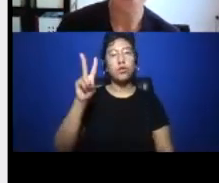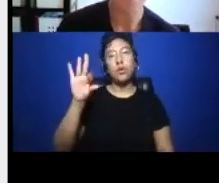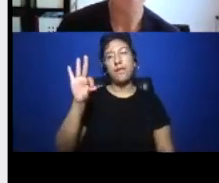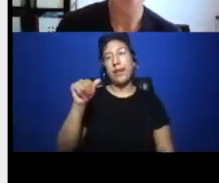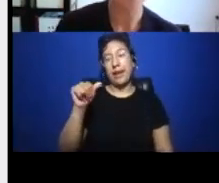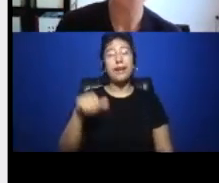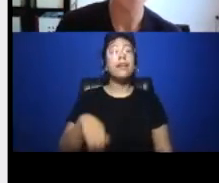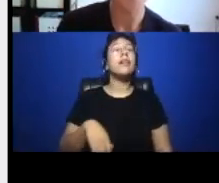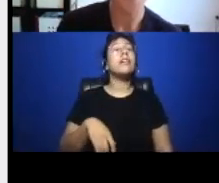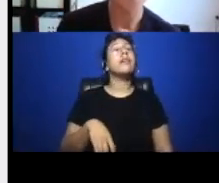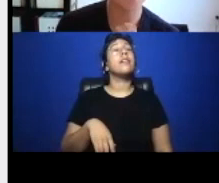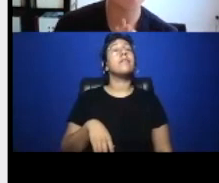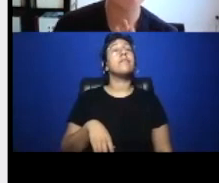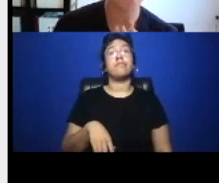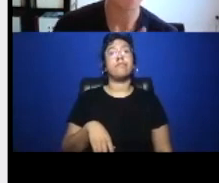conoce como 2FA.